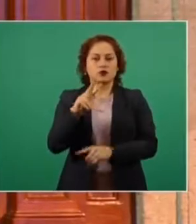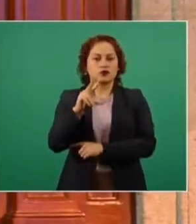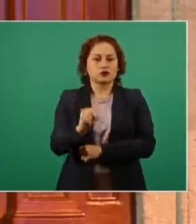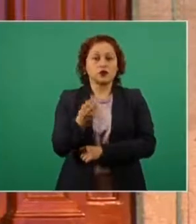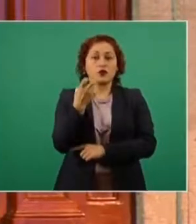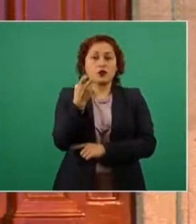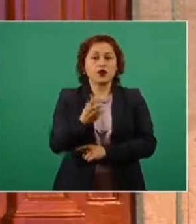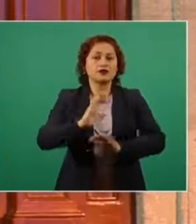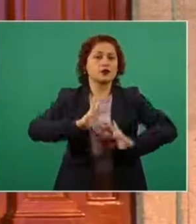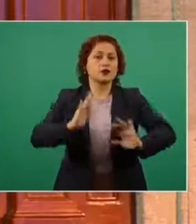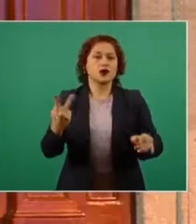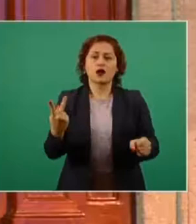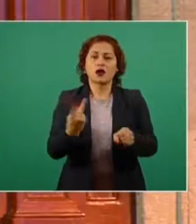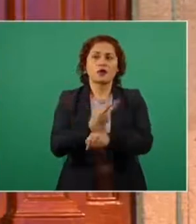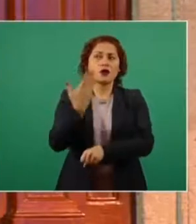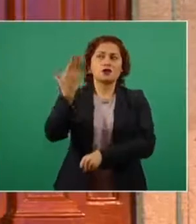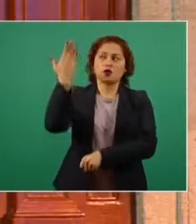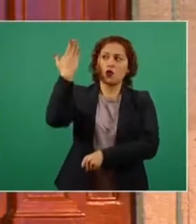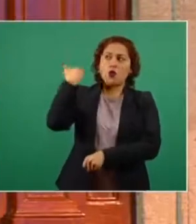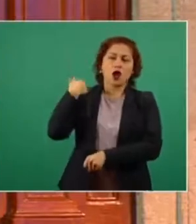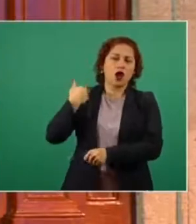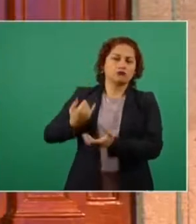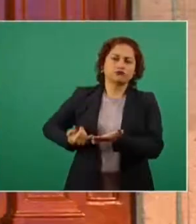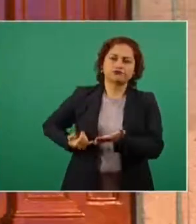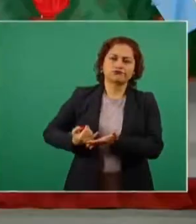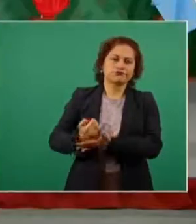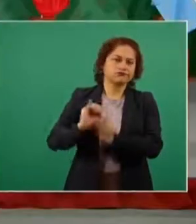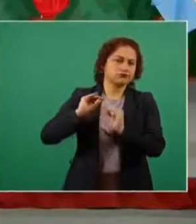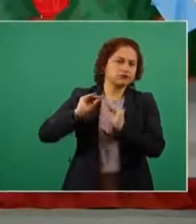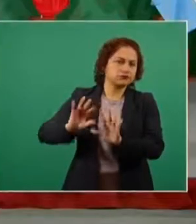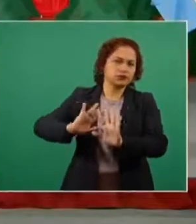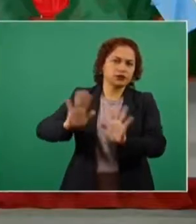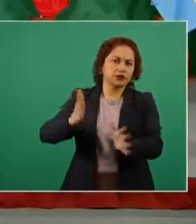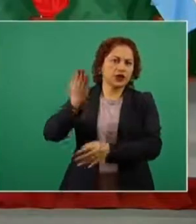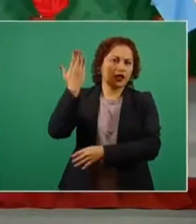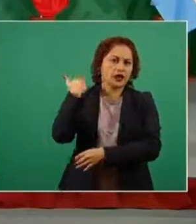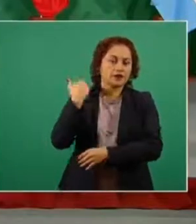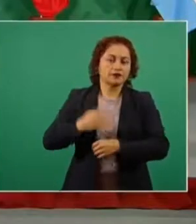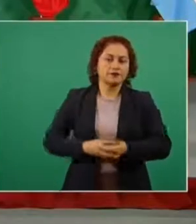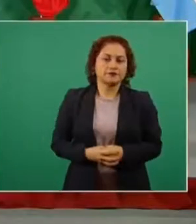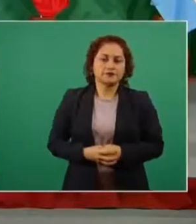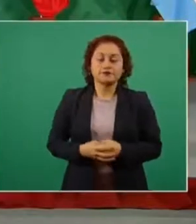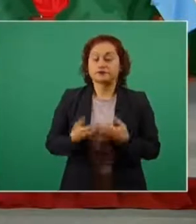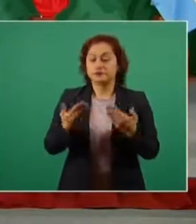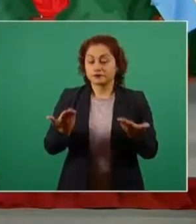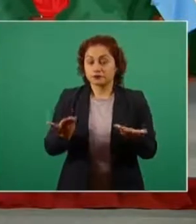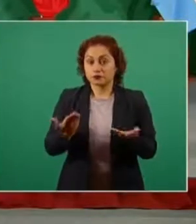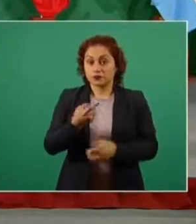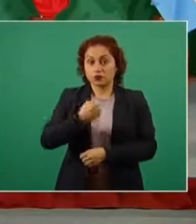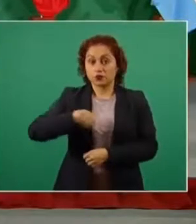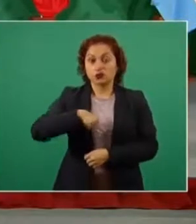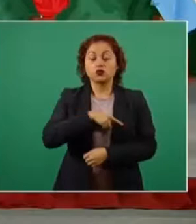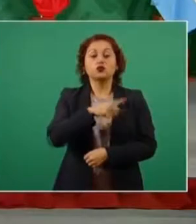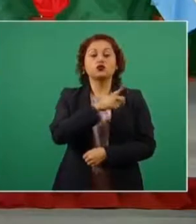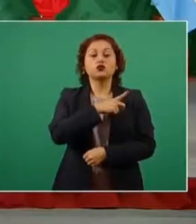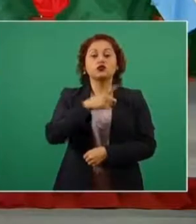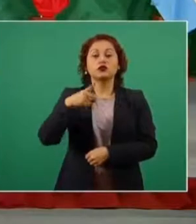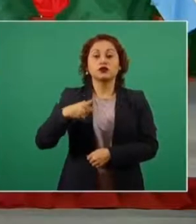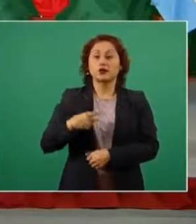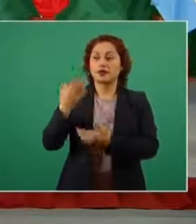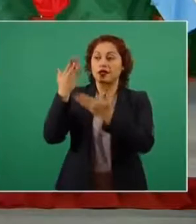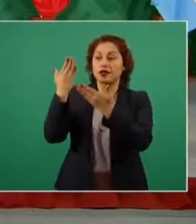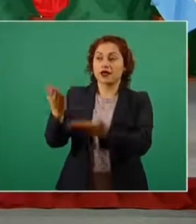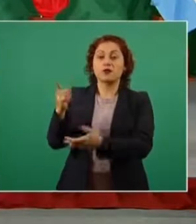en el que exhorta a los gobernadores a no intervenir para apoyar a ningún candidato de ningún partido a no permitir que se utilice el